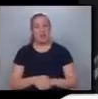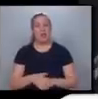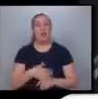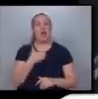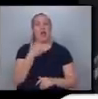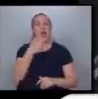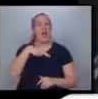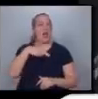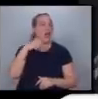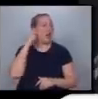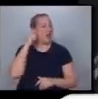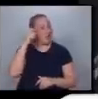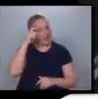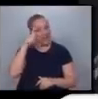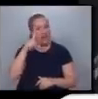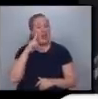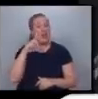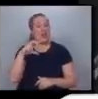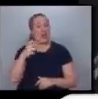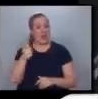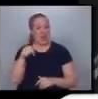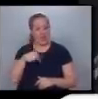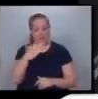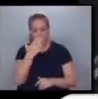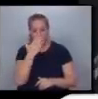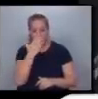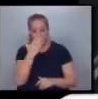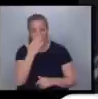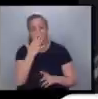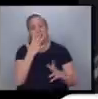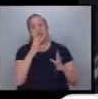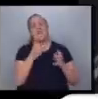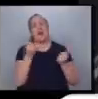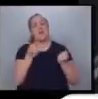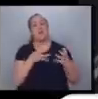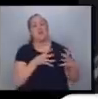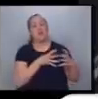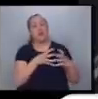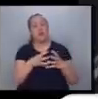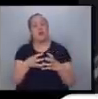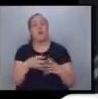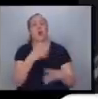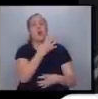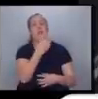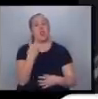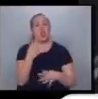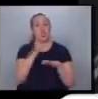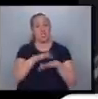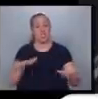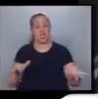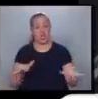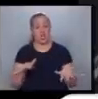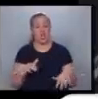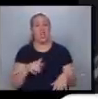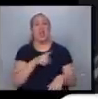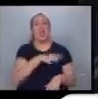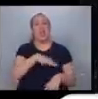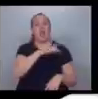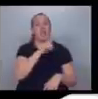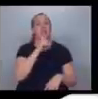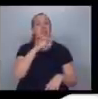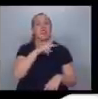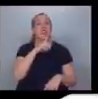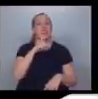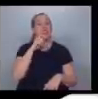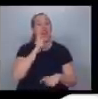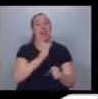Angélica, aquí de Carlos Paz, trasladaba un contingente de 42 niños desde la localidad de Tanti hacia el